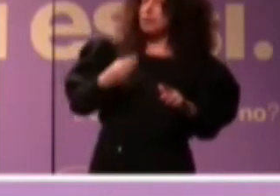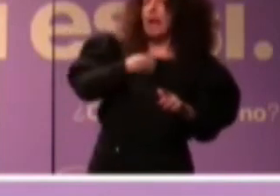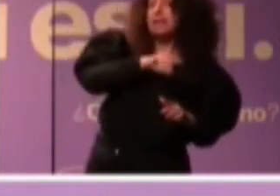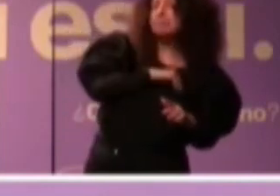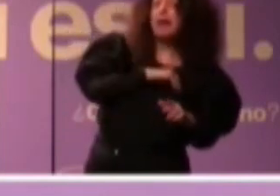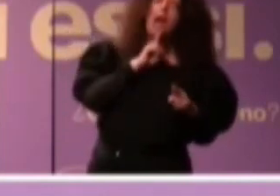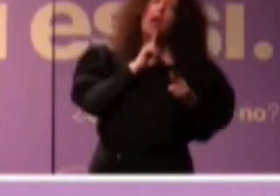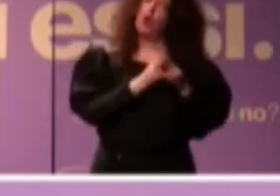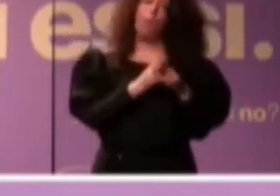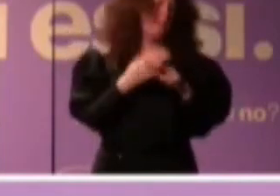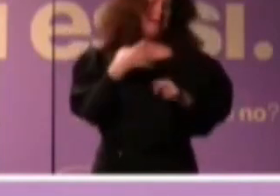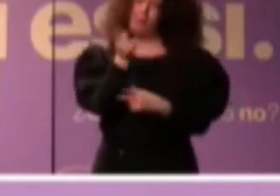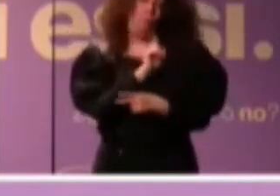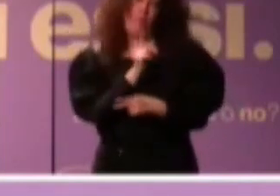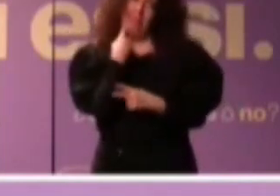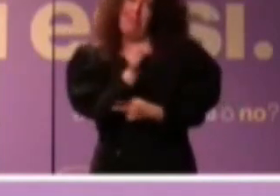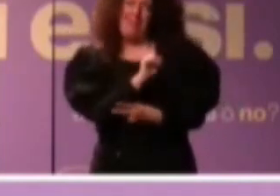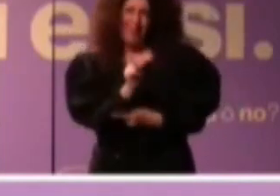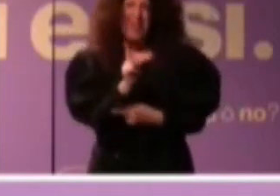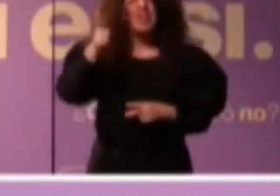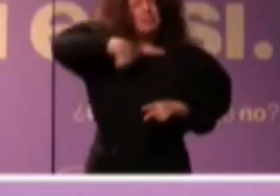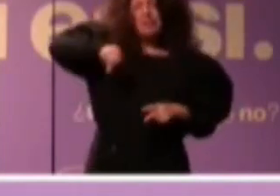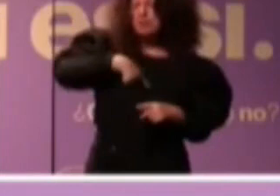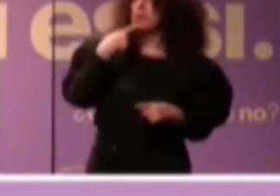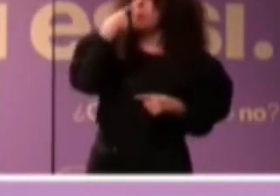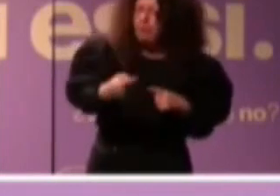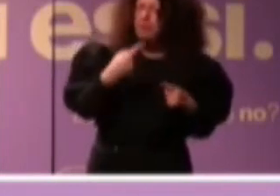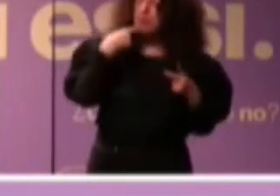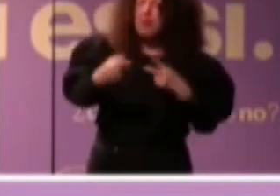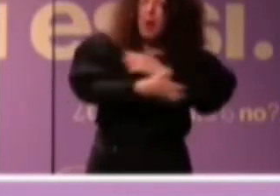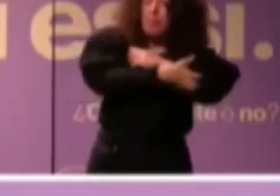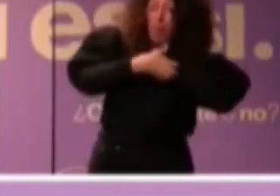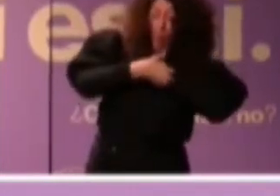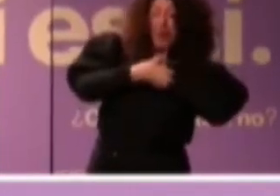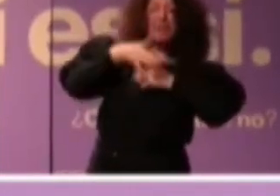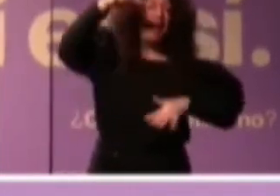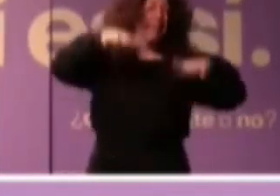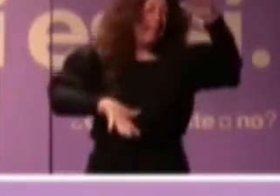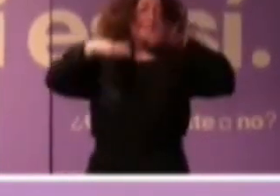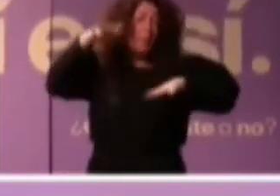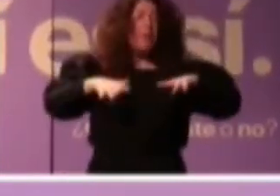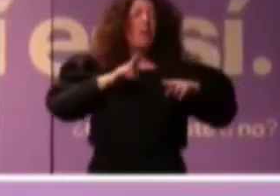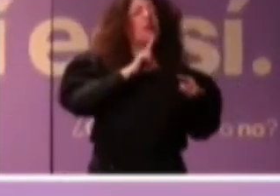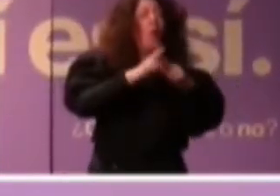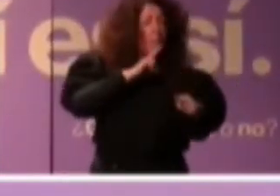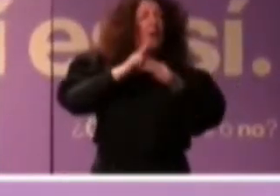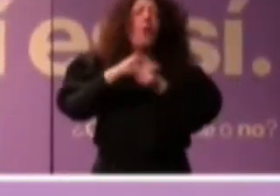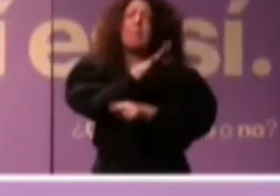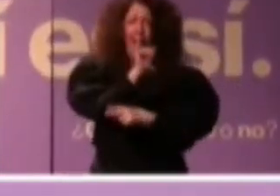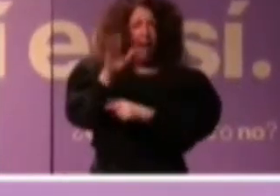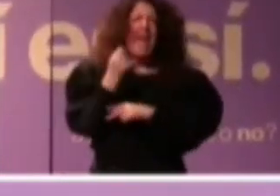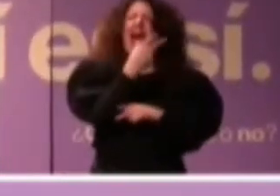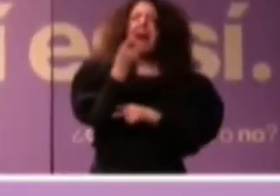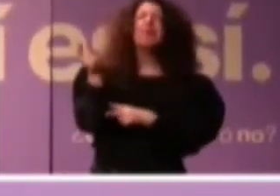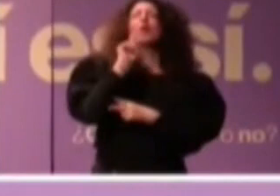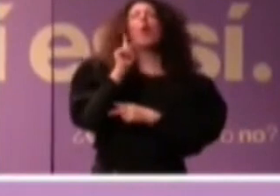nombrar. Y nosotras hemos dicho muchas veces que la pobreza y la desigualdad tienen nombres y apellidos, no son solo